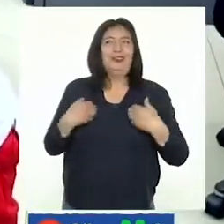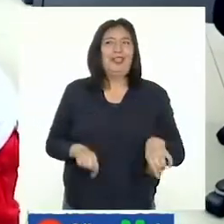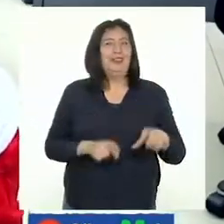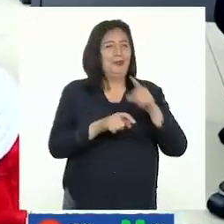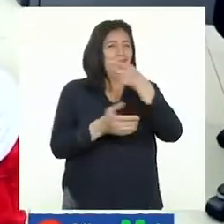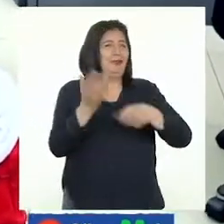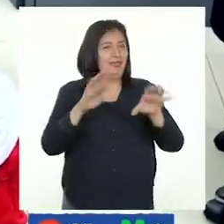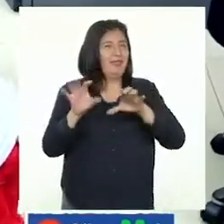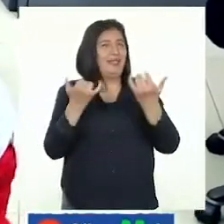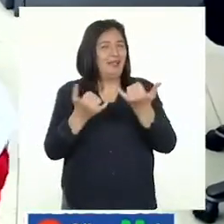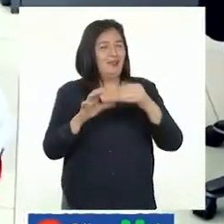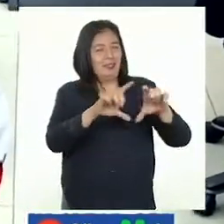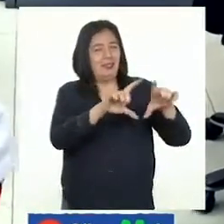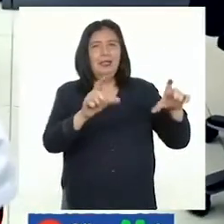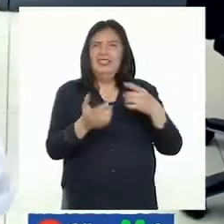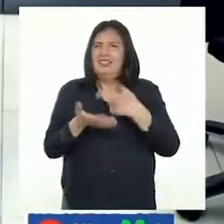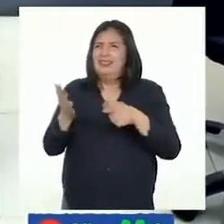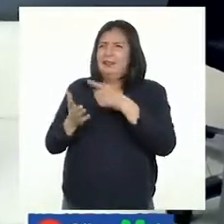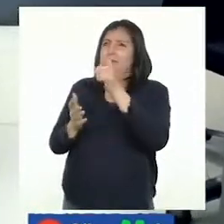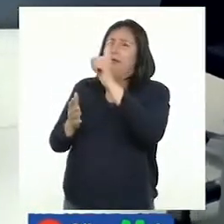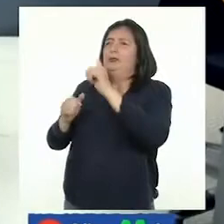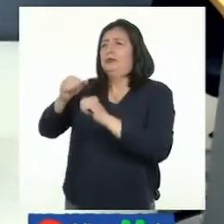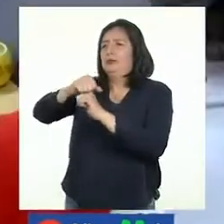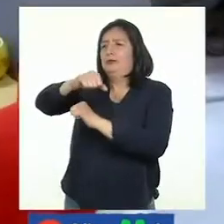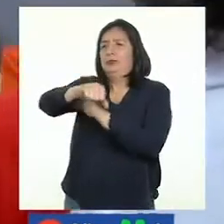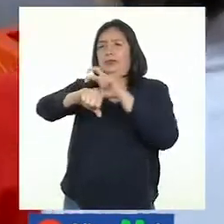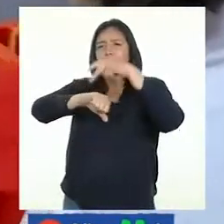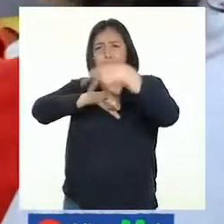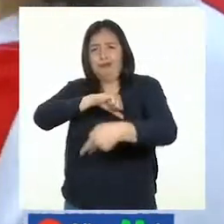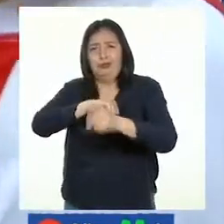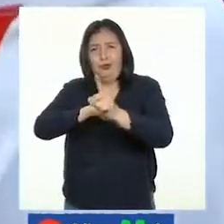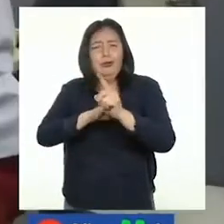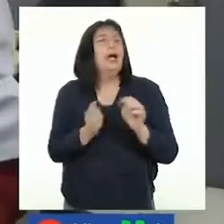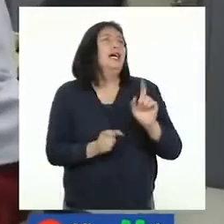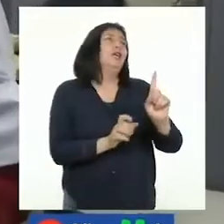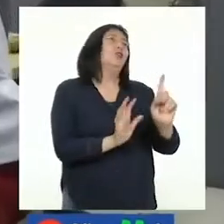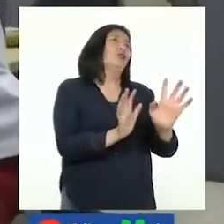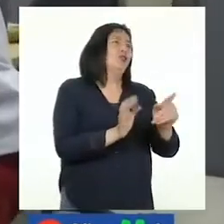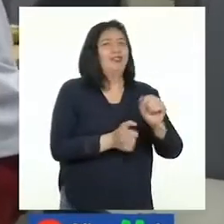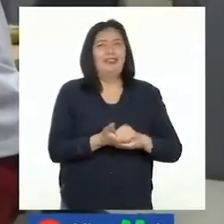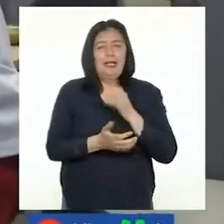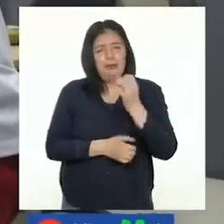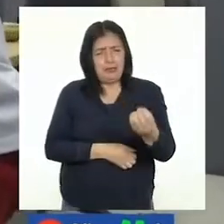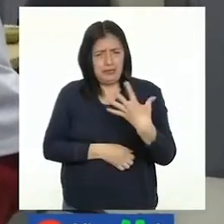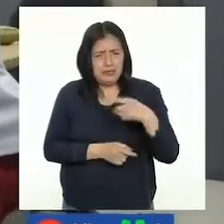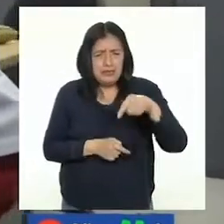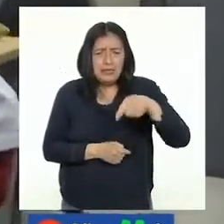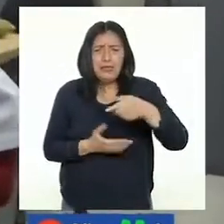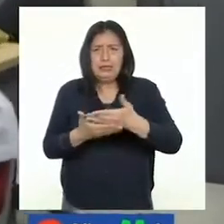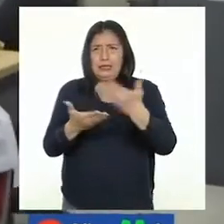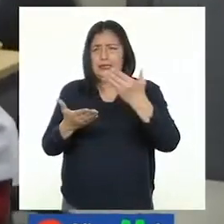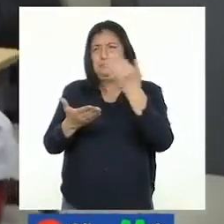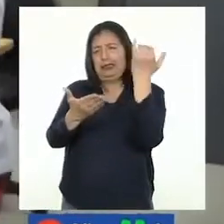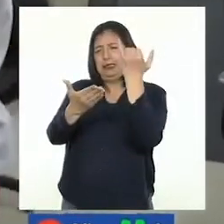A ver, ¿qué dice? No te tires de un puente, por favor. A ver. No es eso, a ver. A ver, dice, este es el